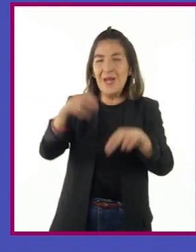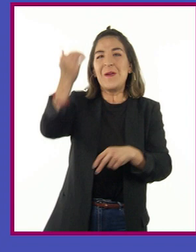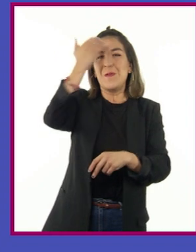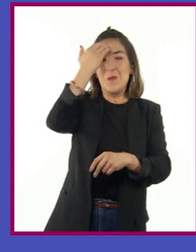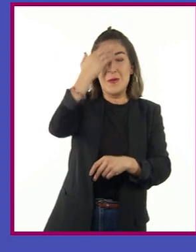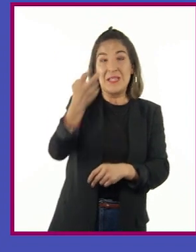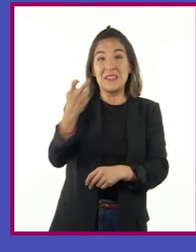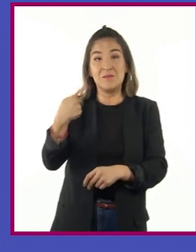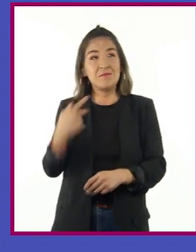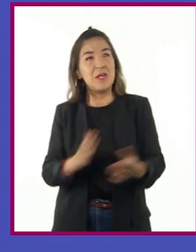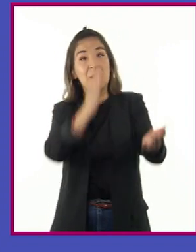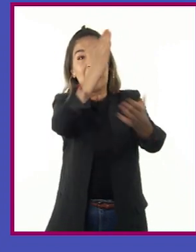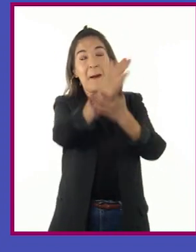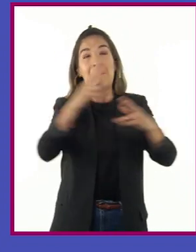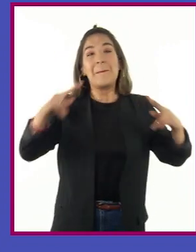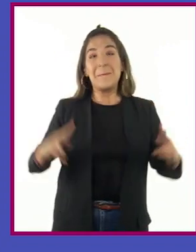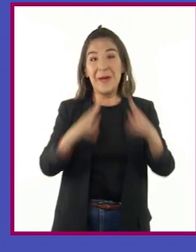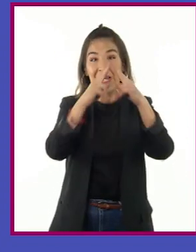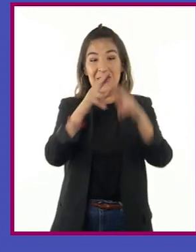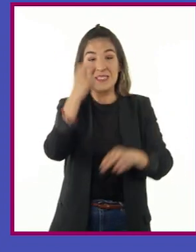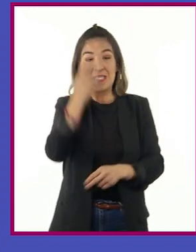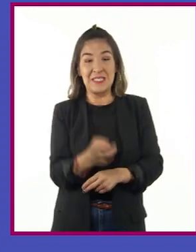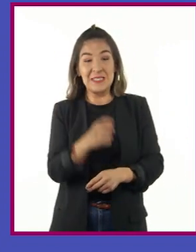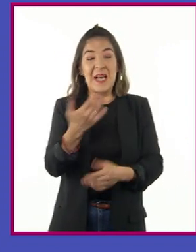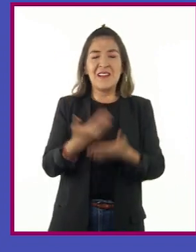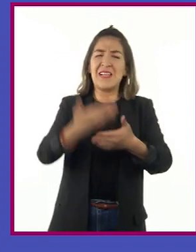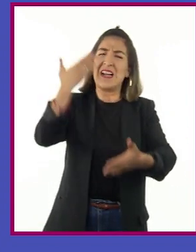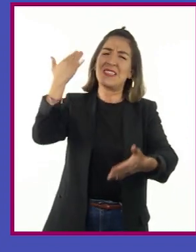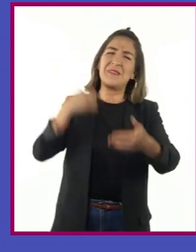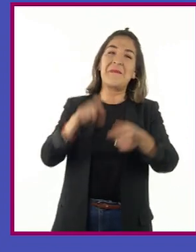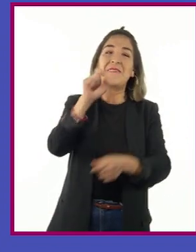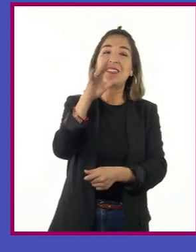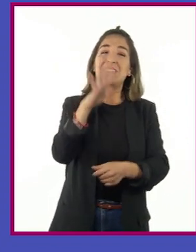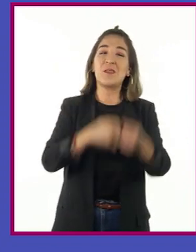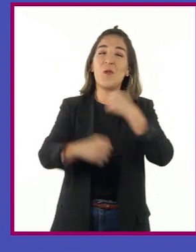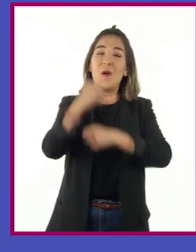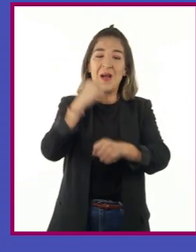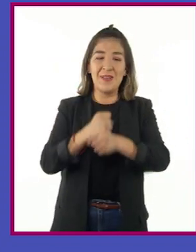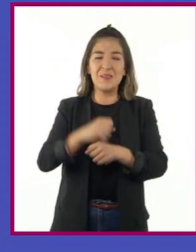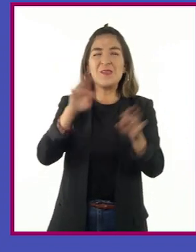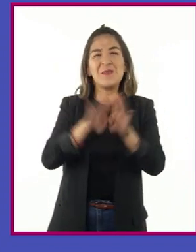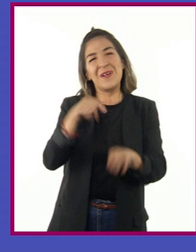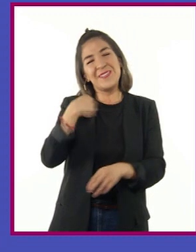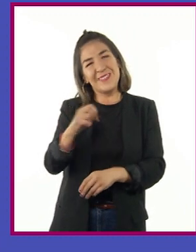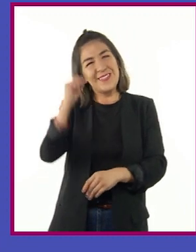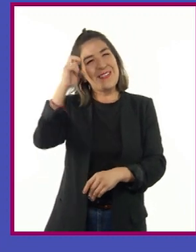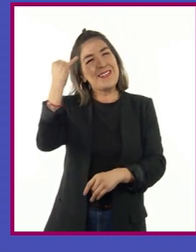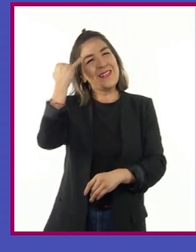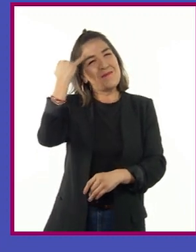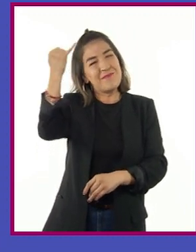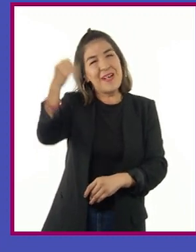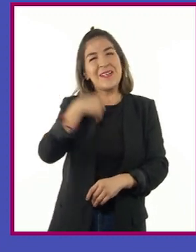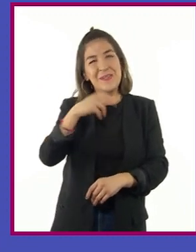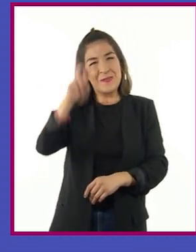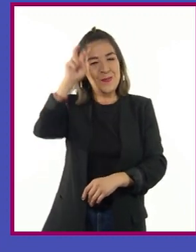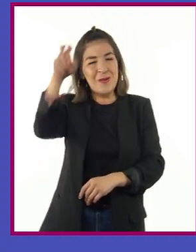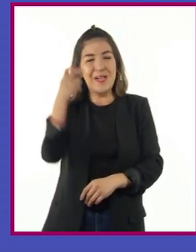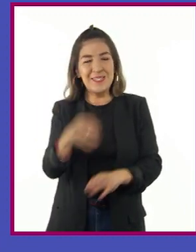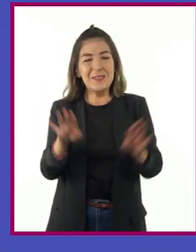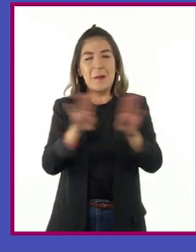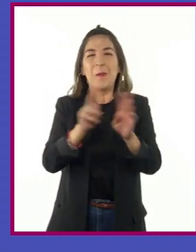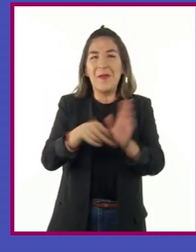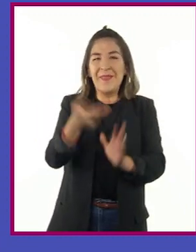25 años. Ese viaje es un sueño que en vano trataría de revivir. pisé las tablas de la comedia